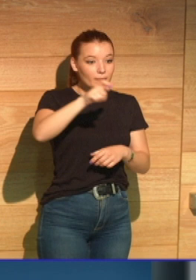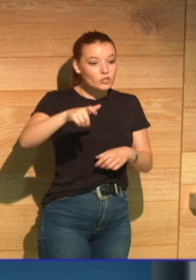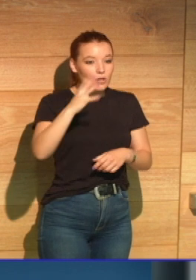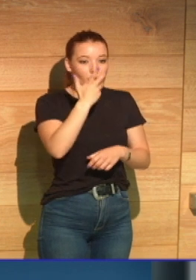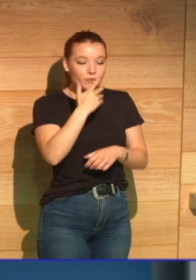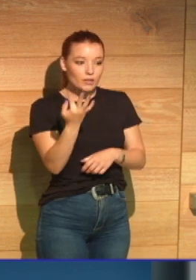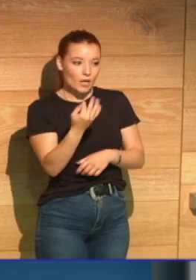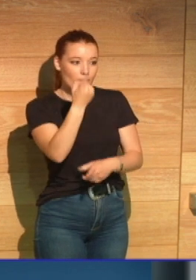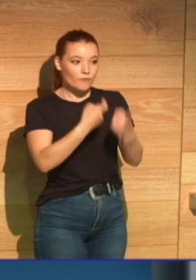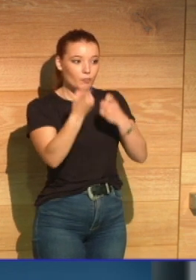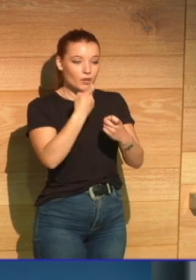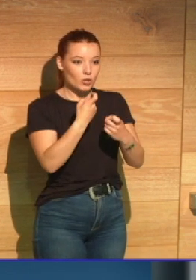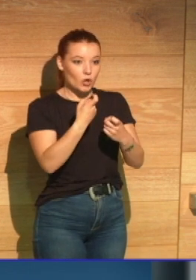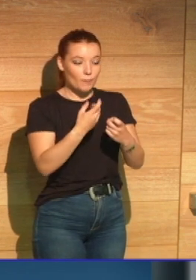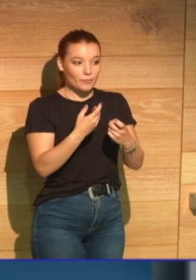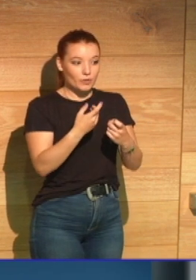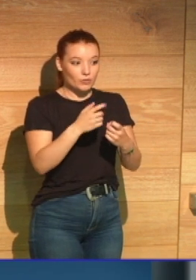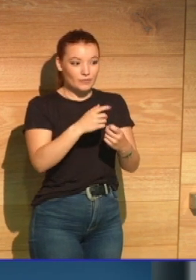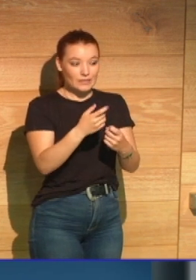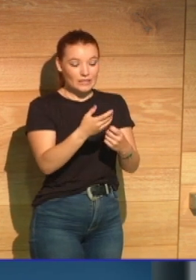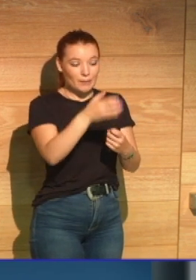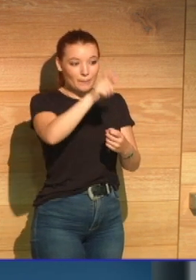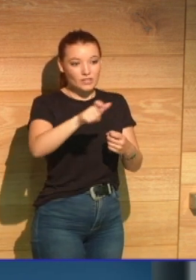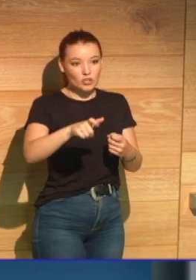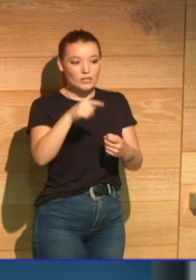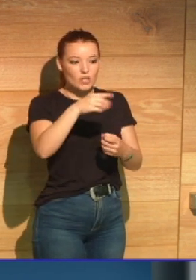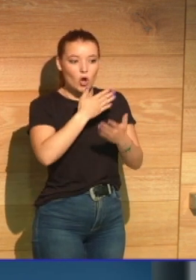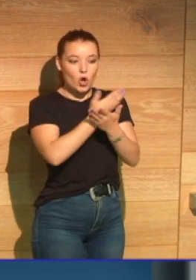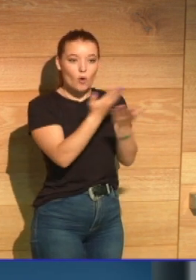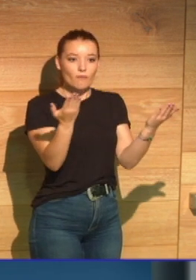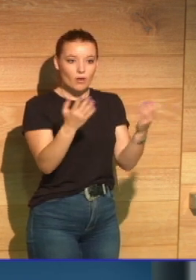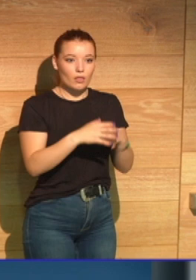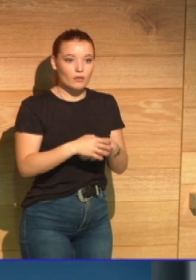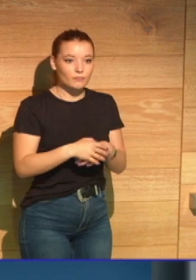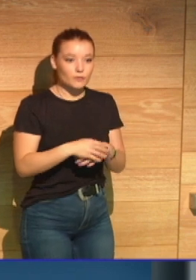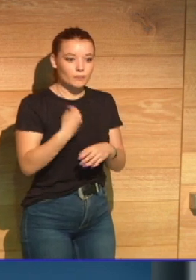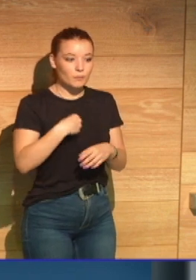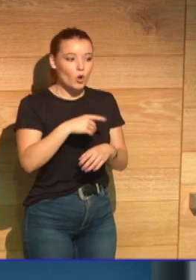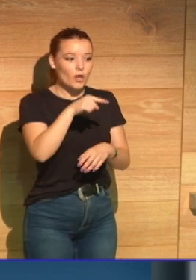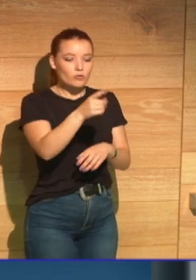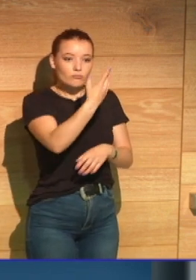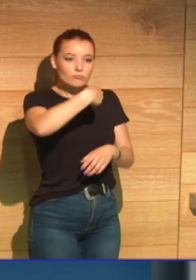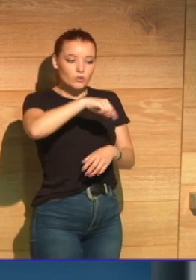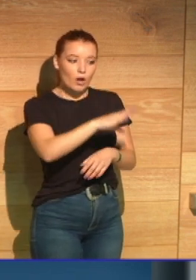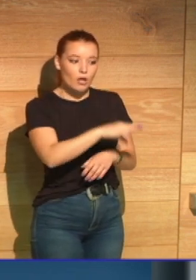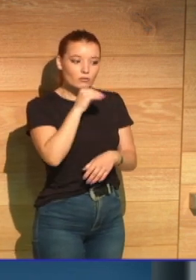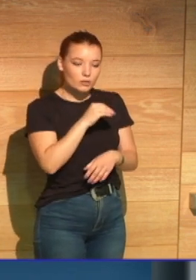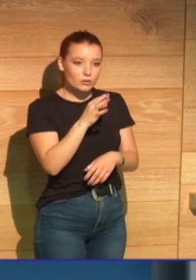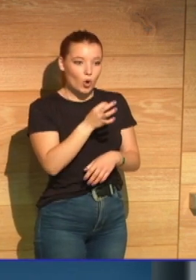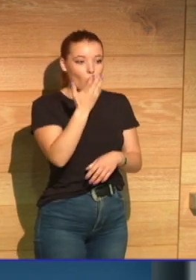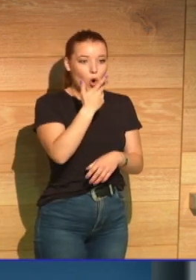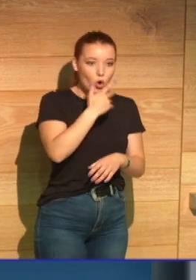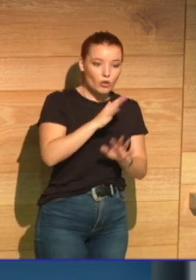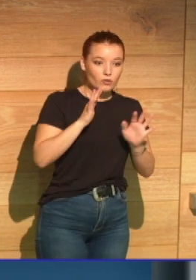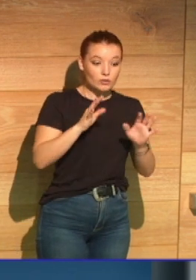que procede de personas en las que confían, recuerdan y buscan lo que encaja con lo que conocen y entienden. Y ahí lo que podemos hablar es que en Internet